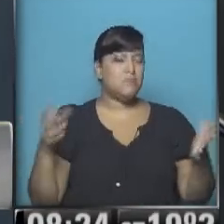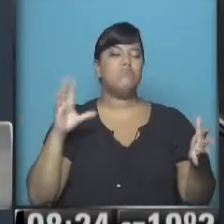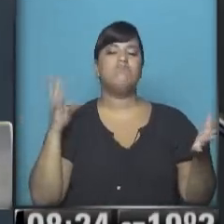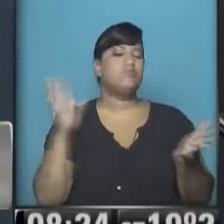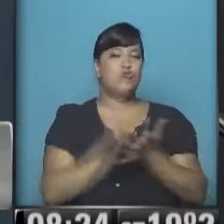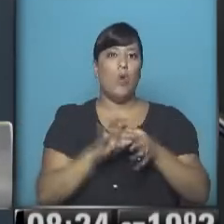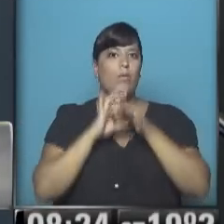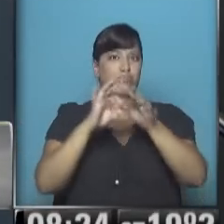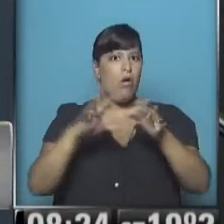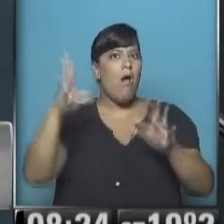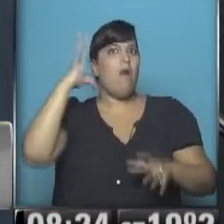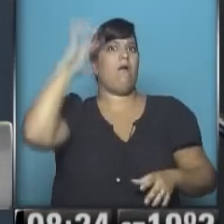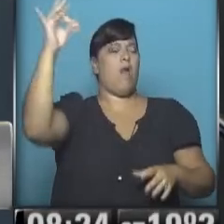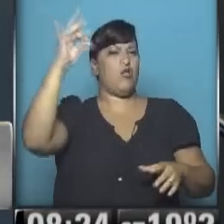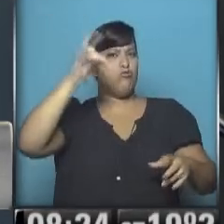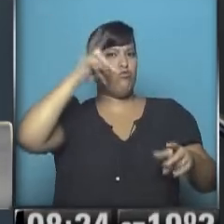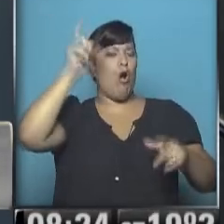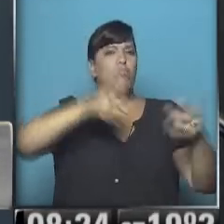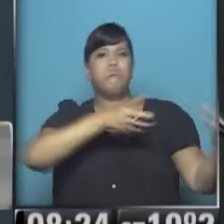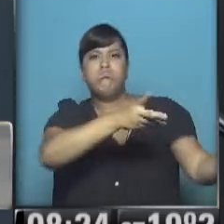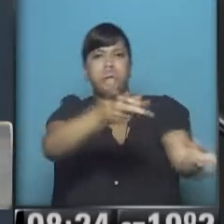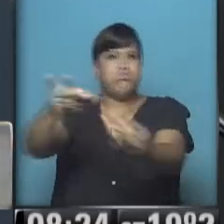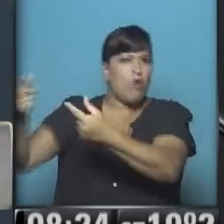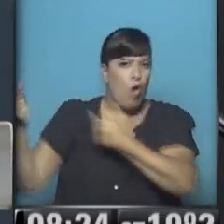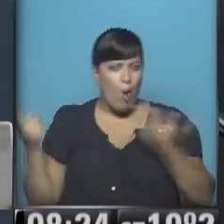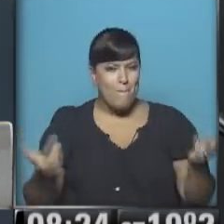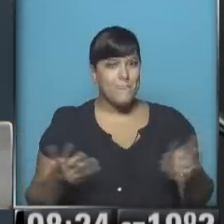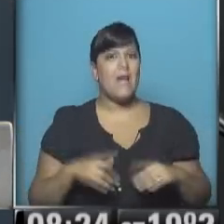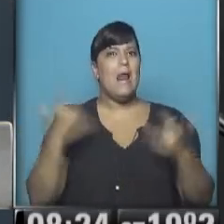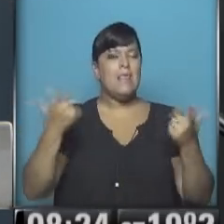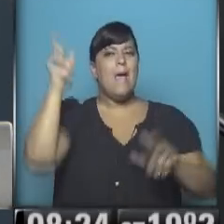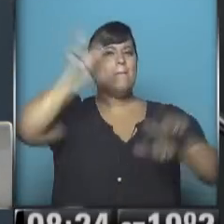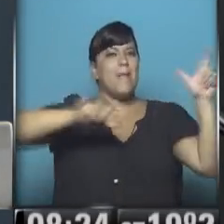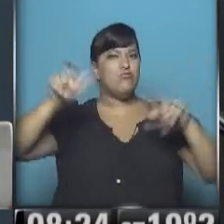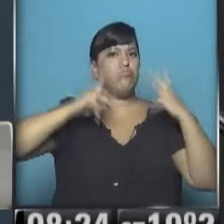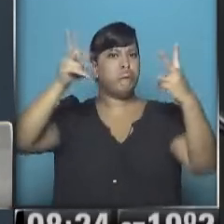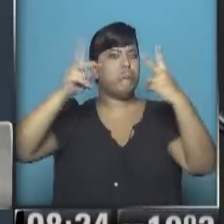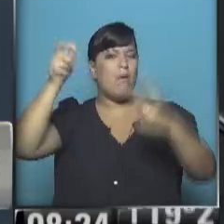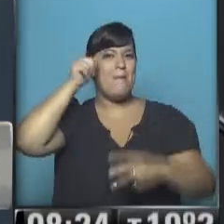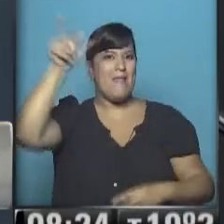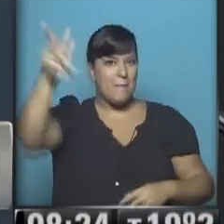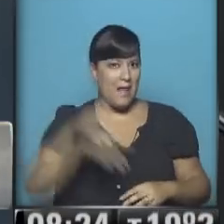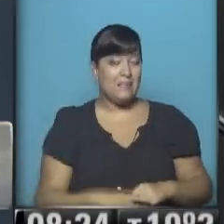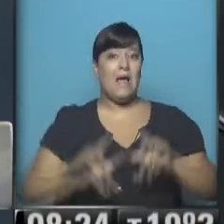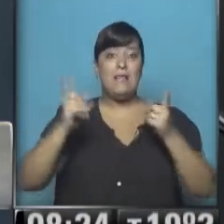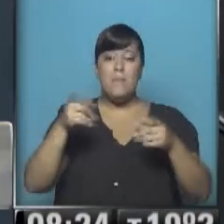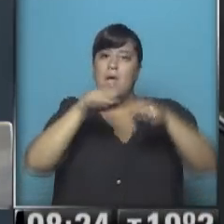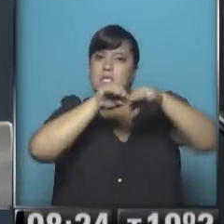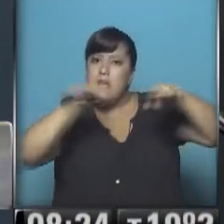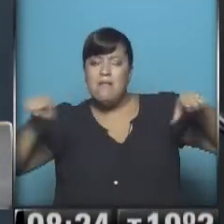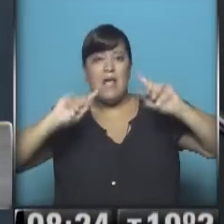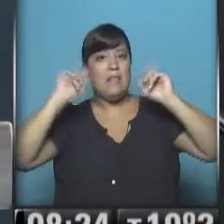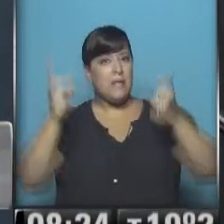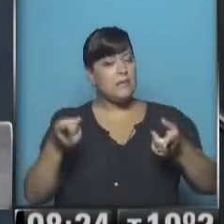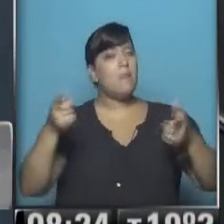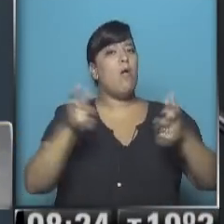un Boom y un récord de consumo en eh el turismo de carácter receptivo eh la estabilidad y el acrecentamiento del